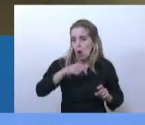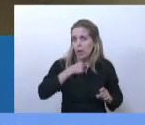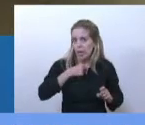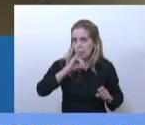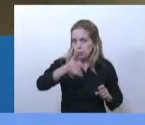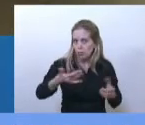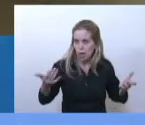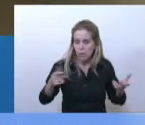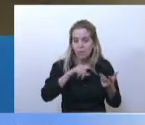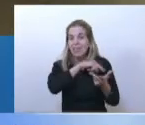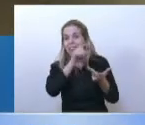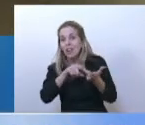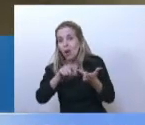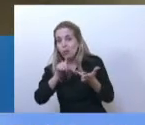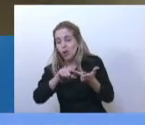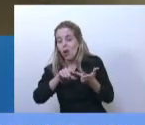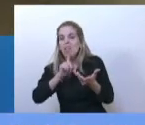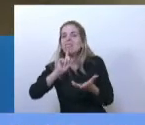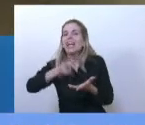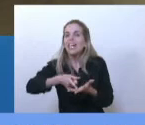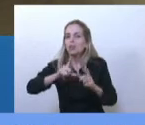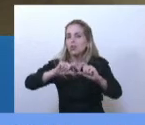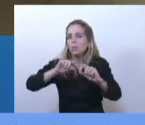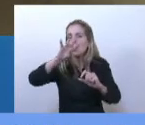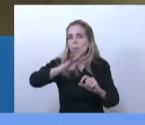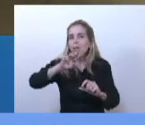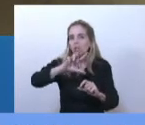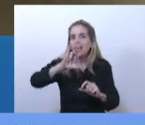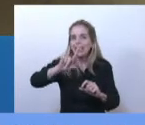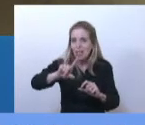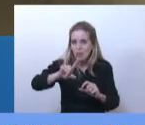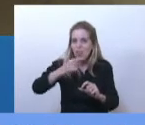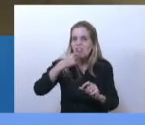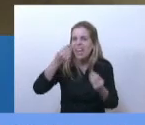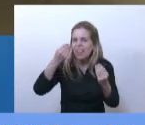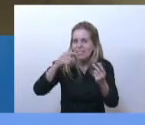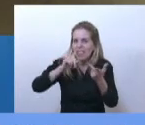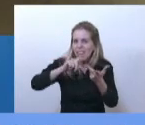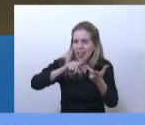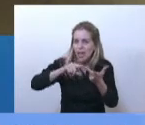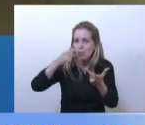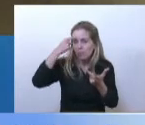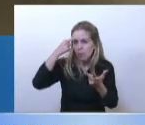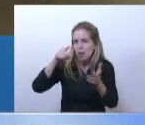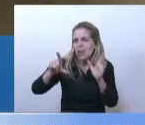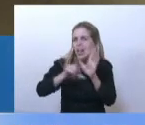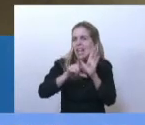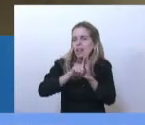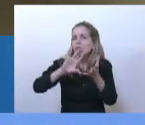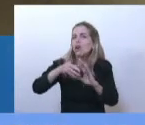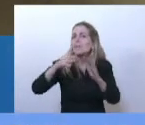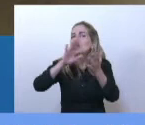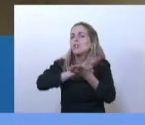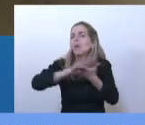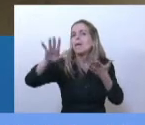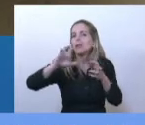ahora y el decreto 431 que establece un nuevo marco legal para el desarrollo